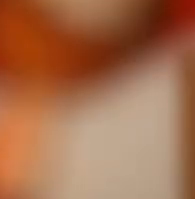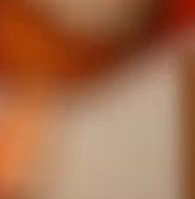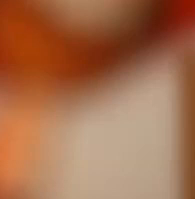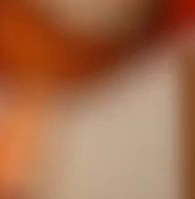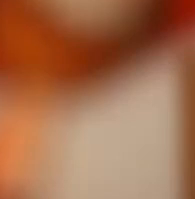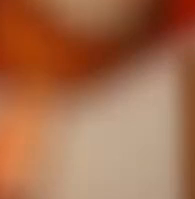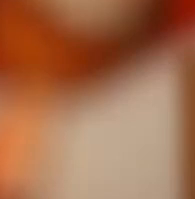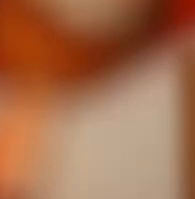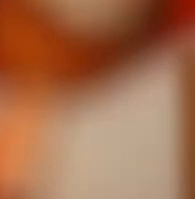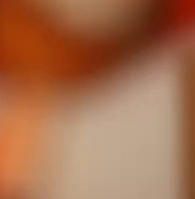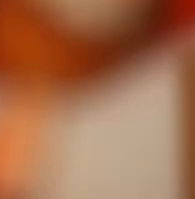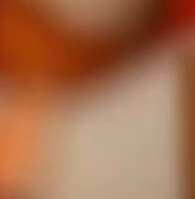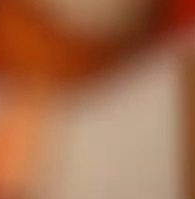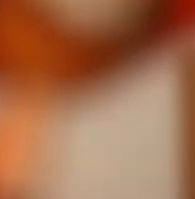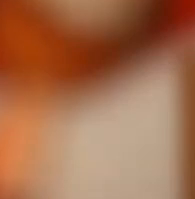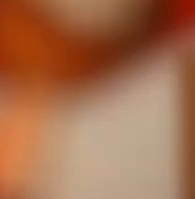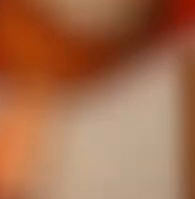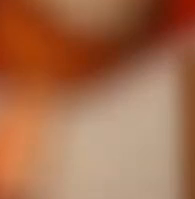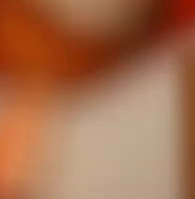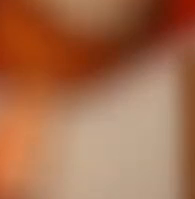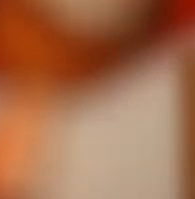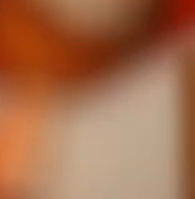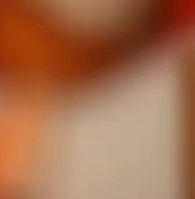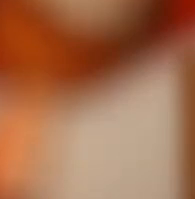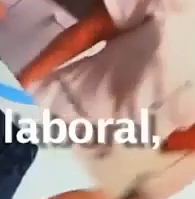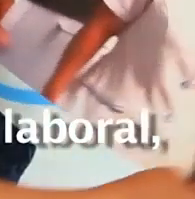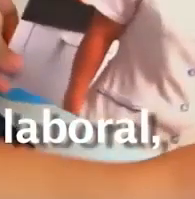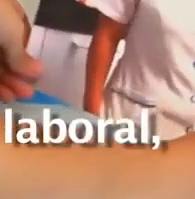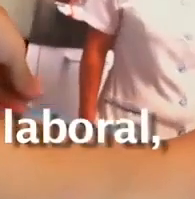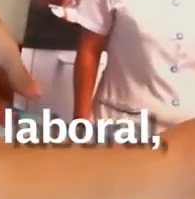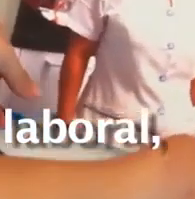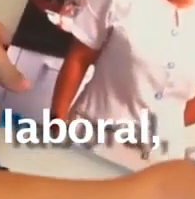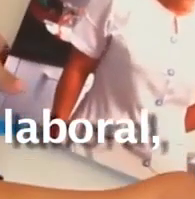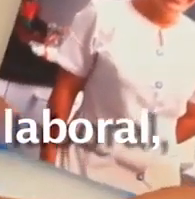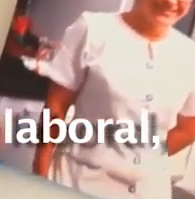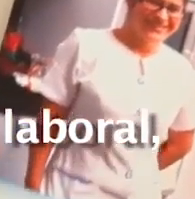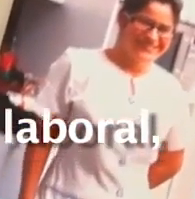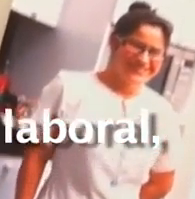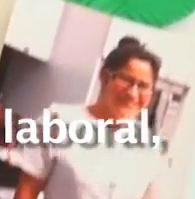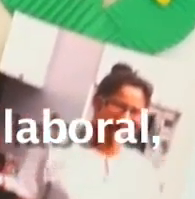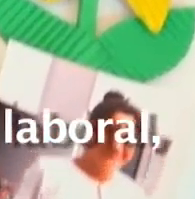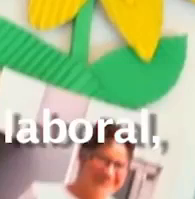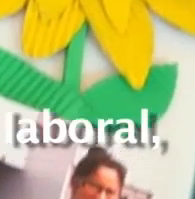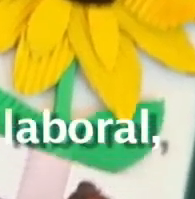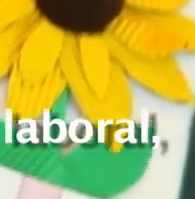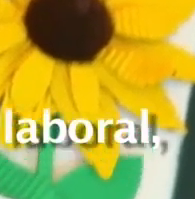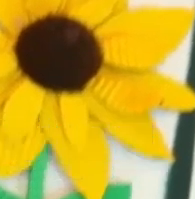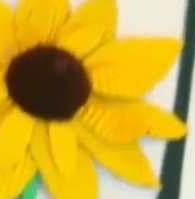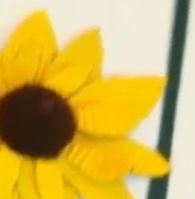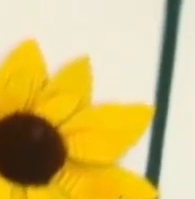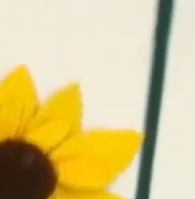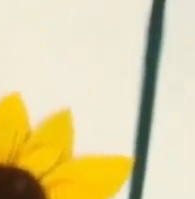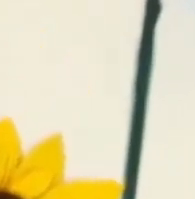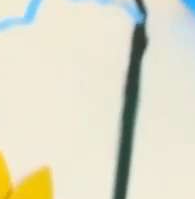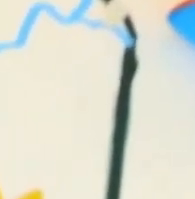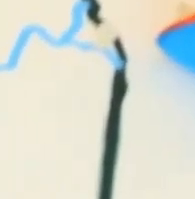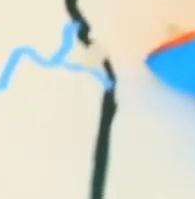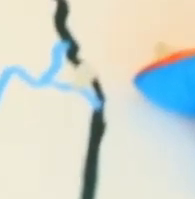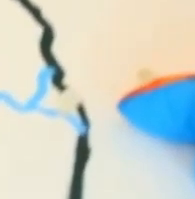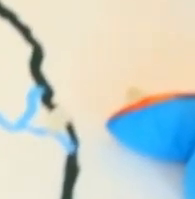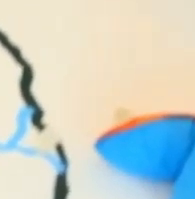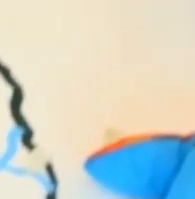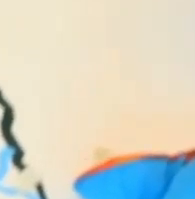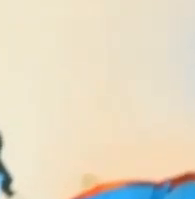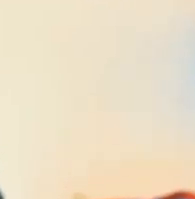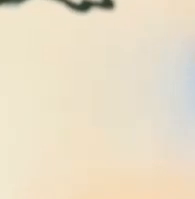Quiero que mi mamita por las noches me lea un cuento. El trabajo decente significa estabilidad laboral, prestaciones